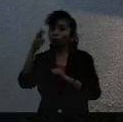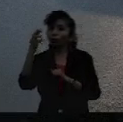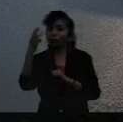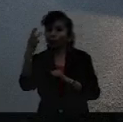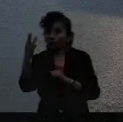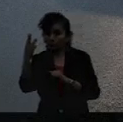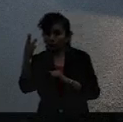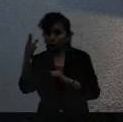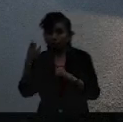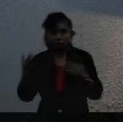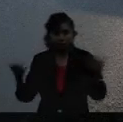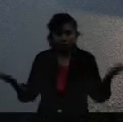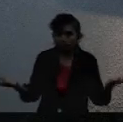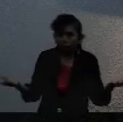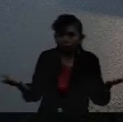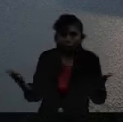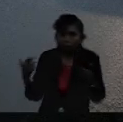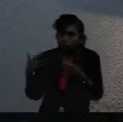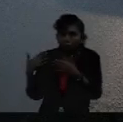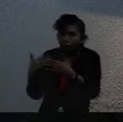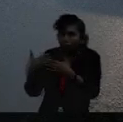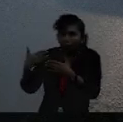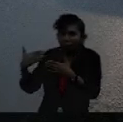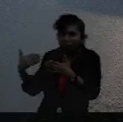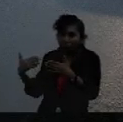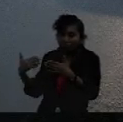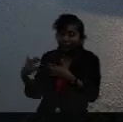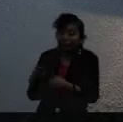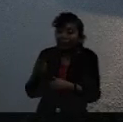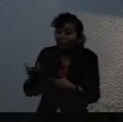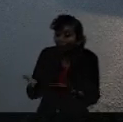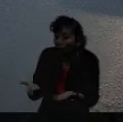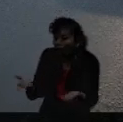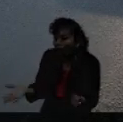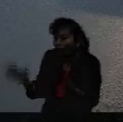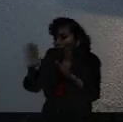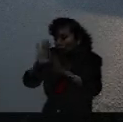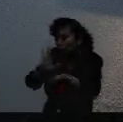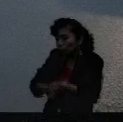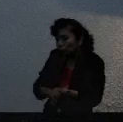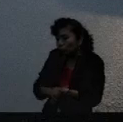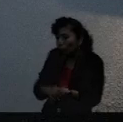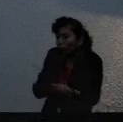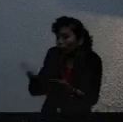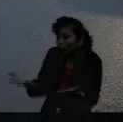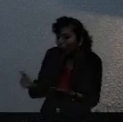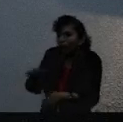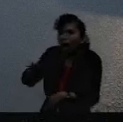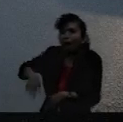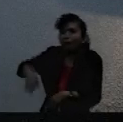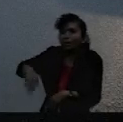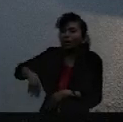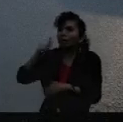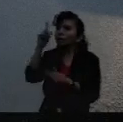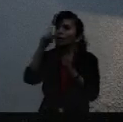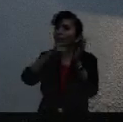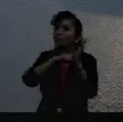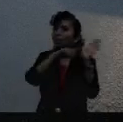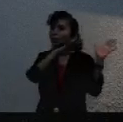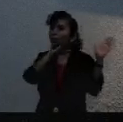1953 no está tan lejano nos permitieron votar apenas en 1953